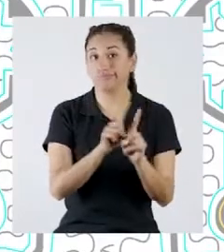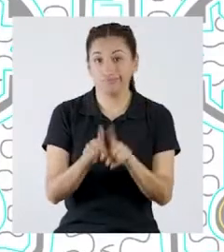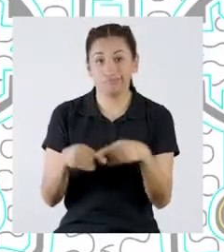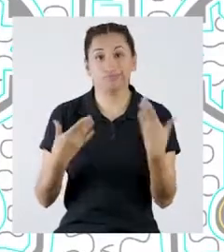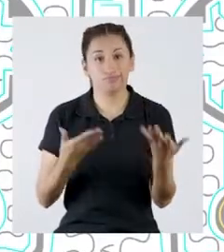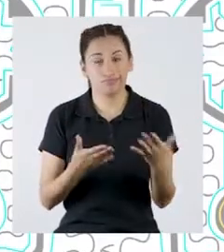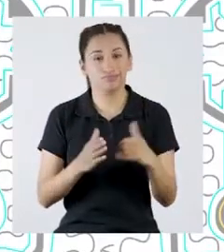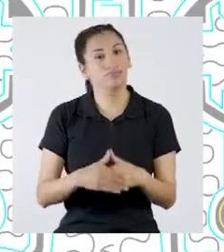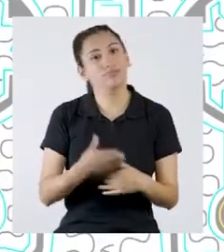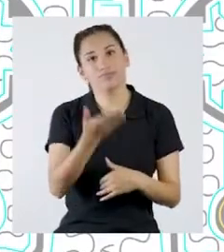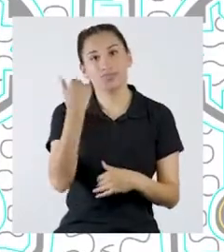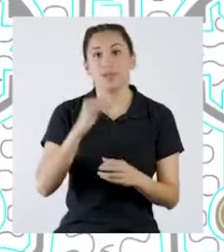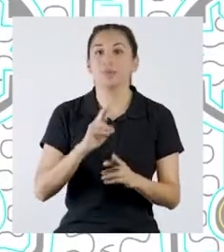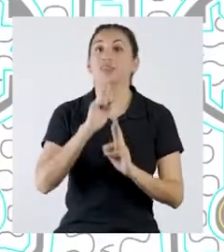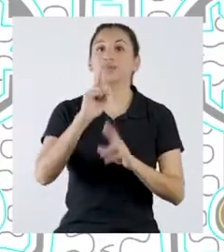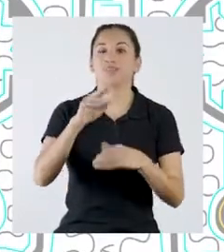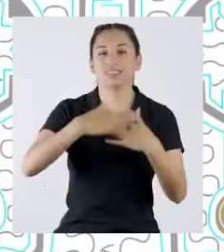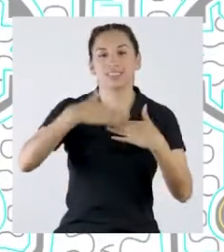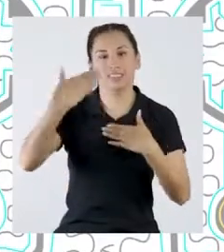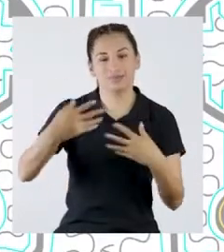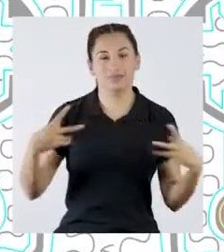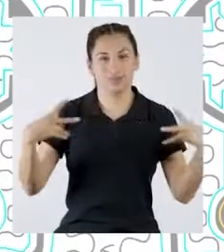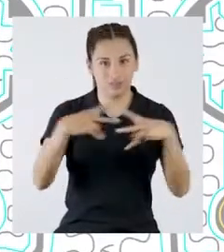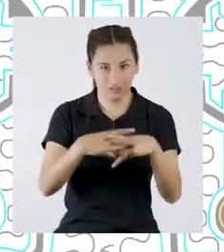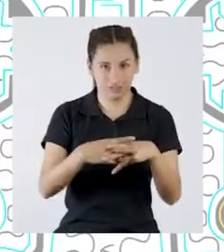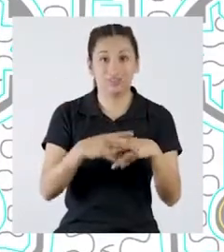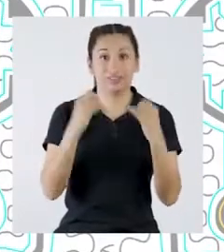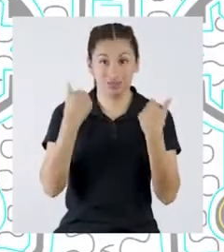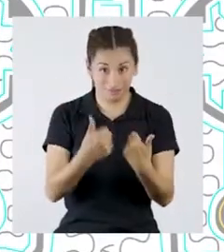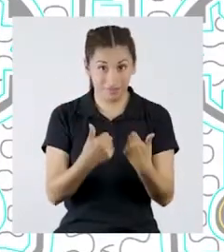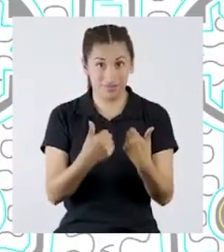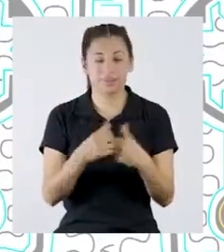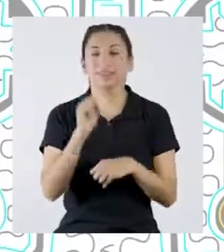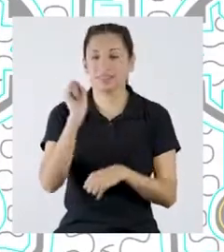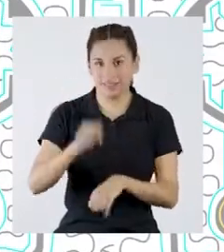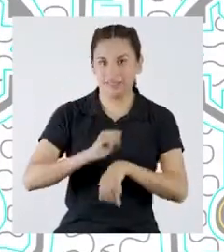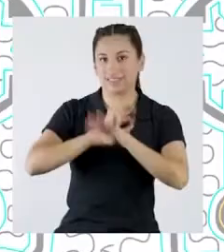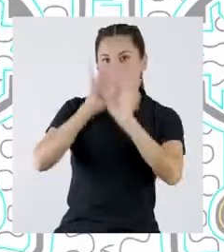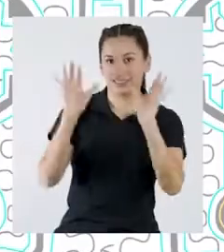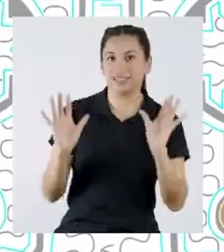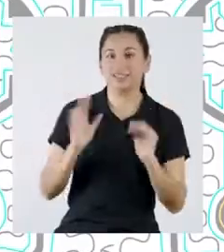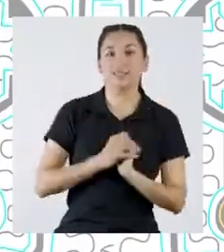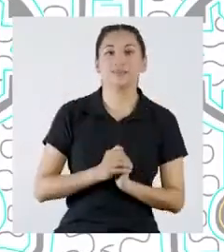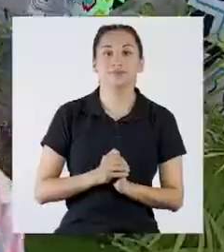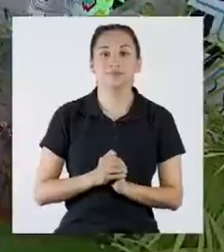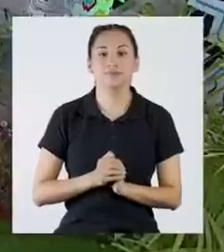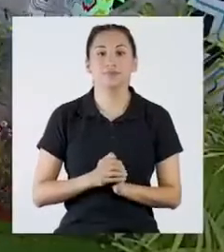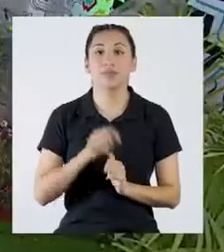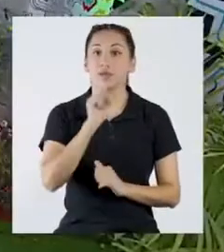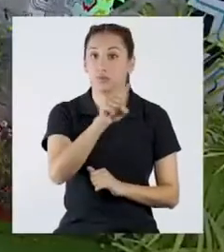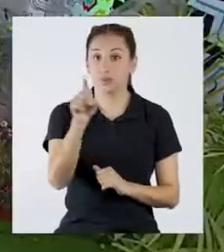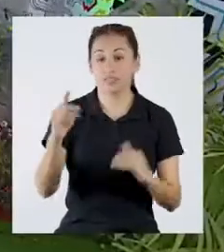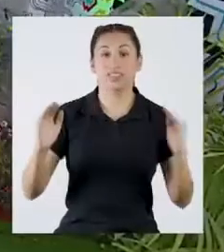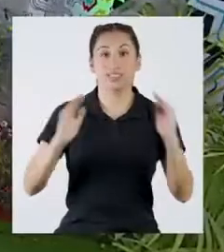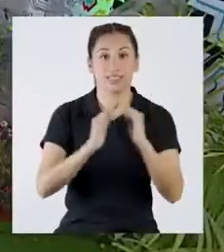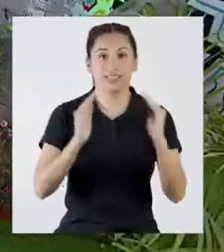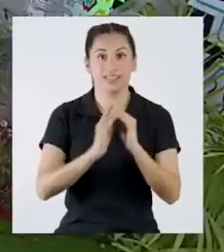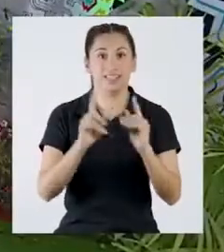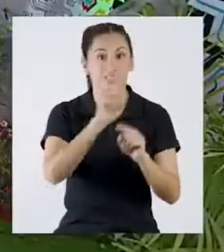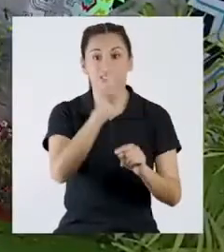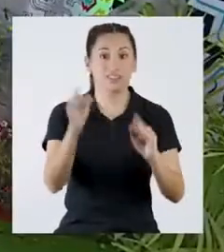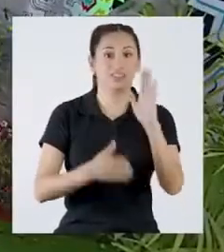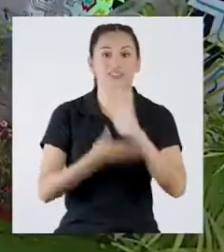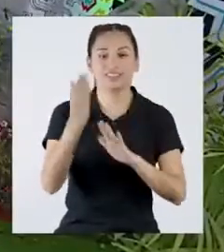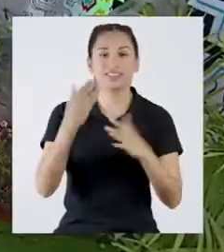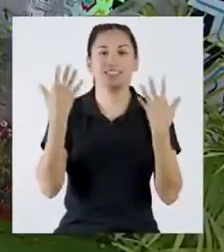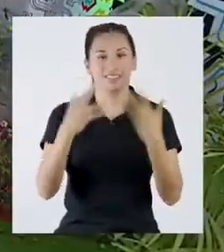importante además. Vamos a responderla después de esta pequeña pausa, ¿bien? ¡Claro! Ustedes en sus casas